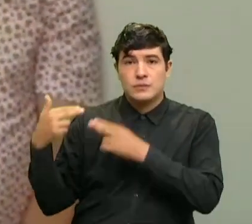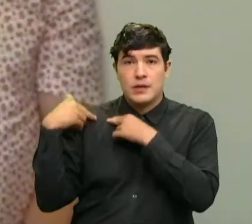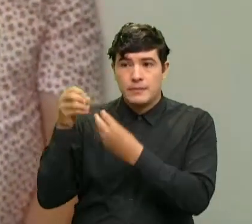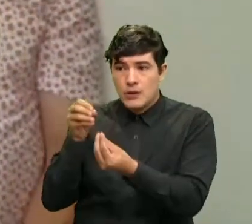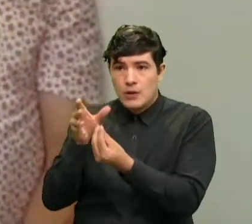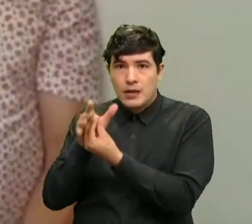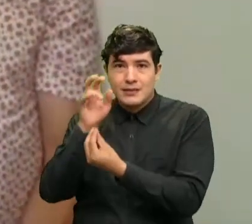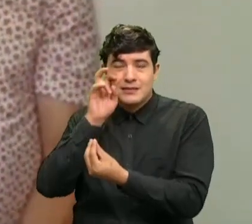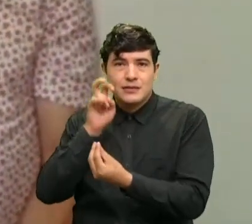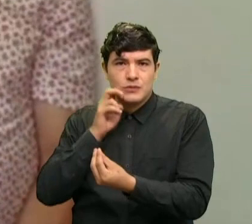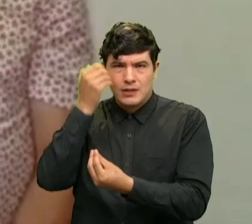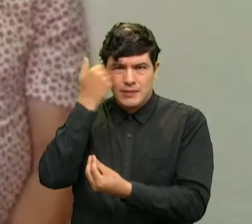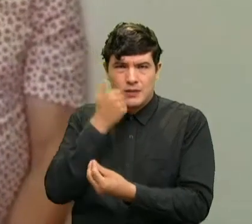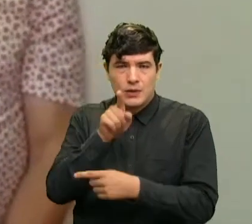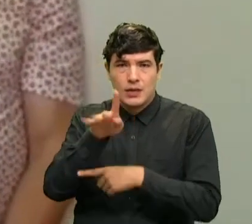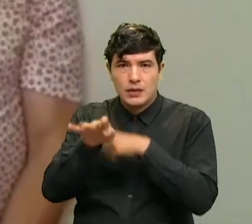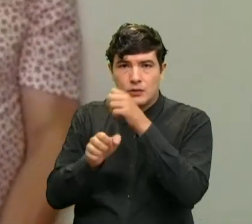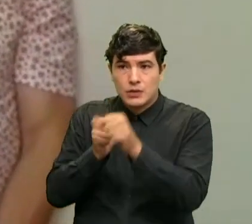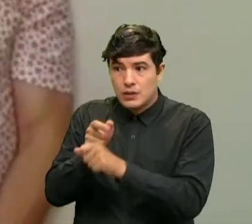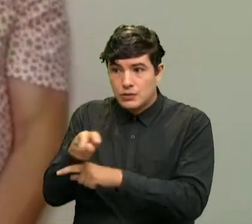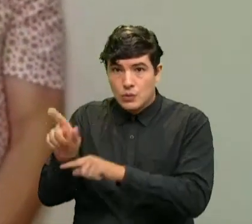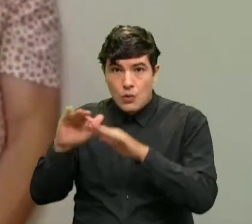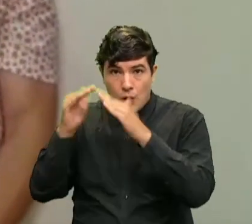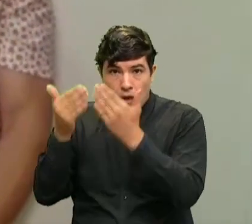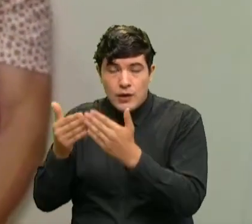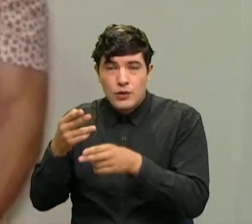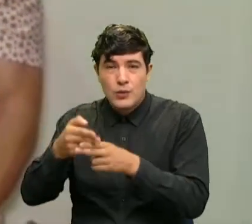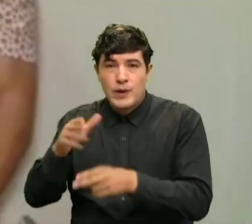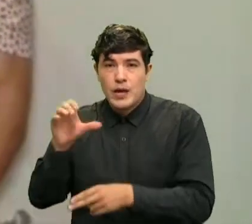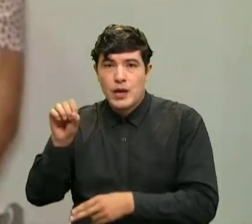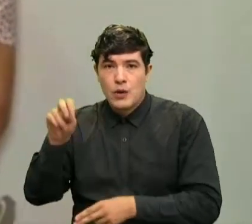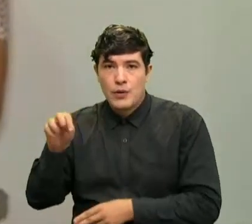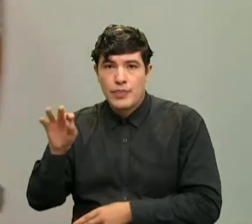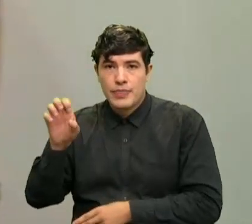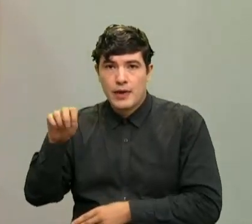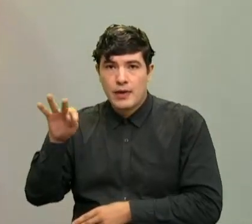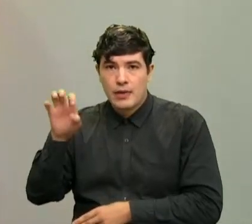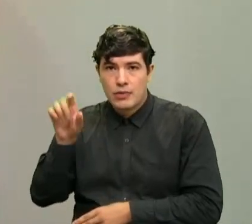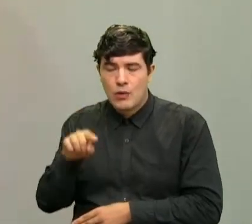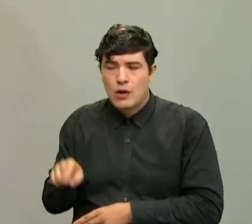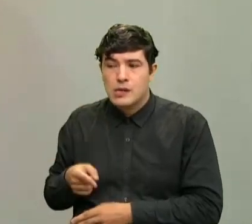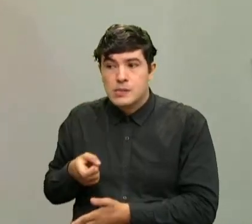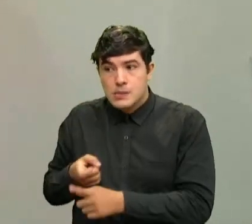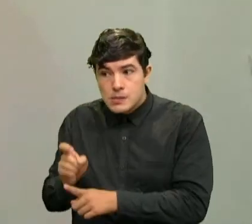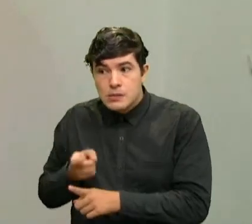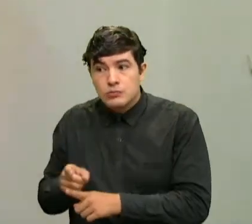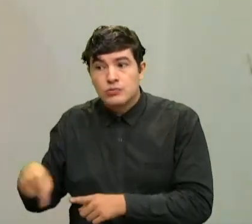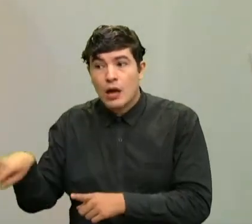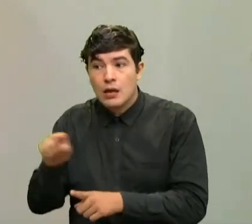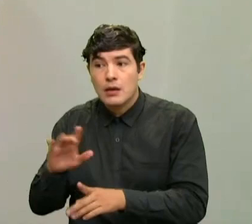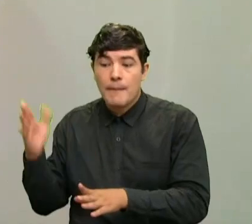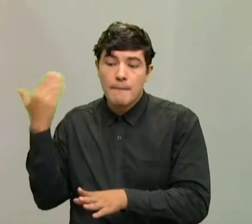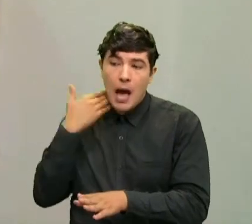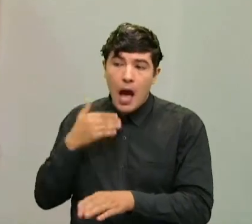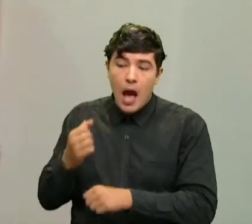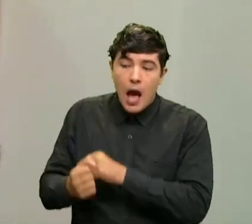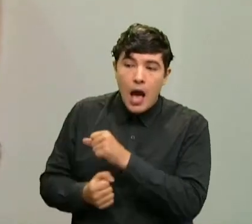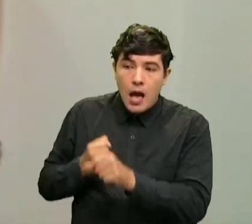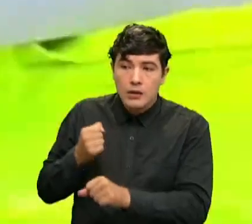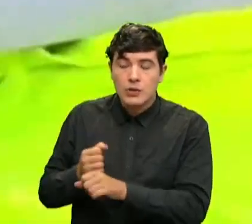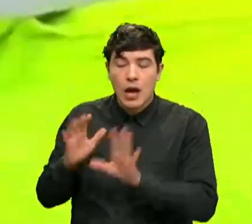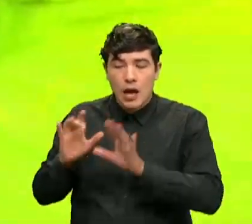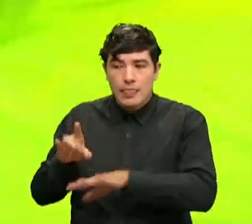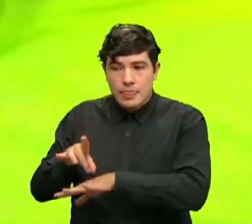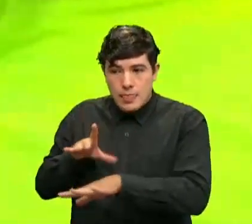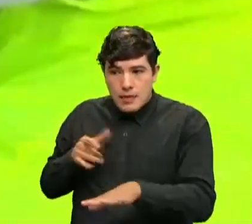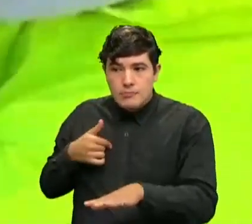profesor de un colegio en el barrio El Contento, al parecer, habría intimidado a varias menores, advirtiéndoles que perderían el año si denunciaban ante sus padres